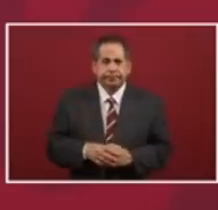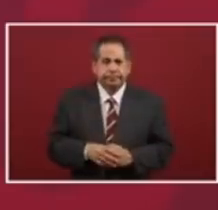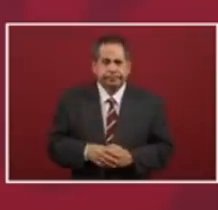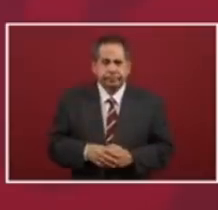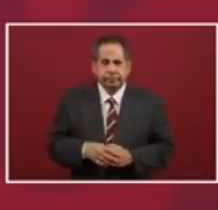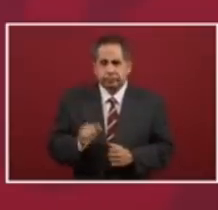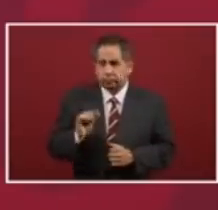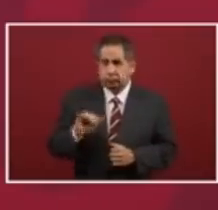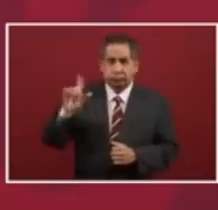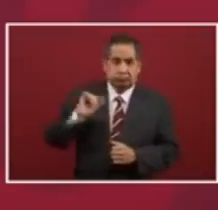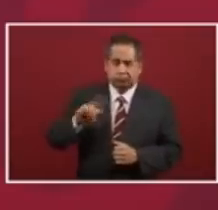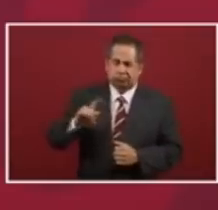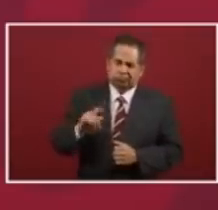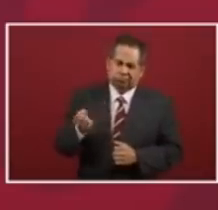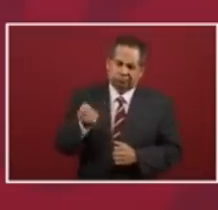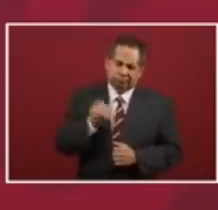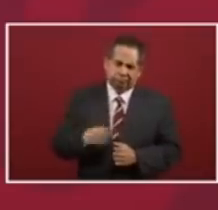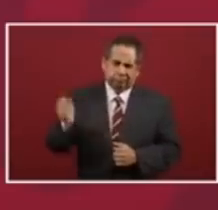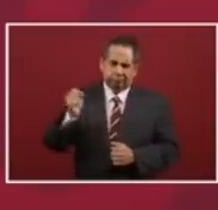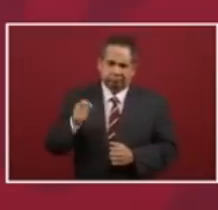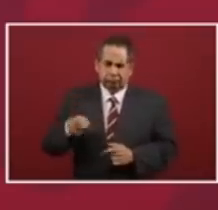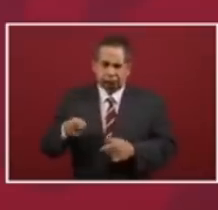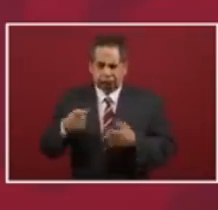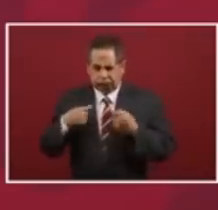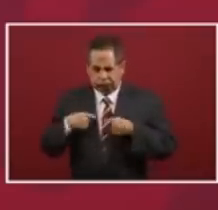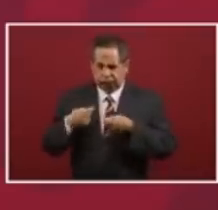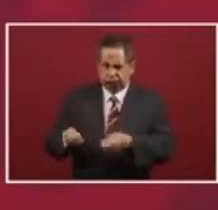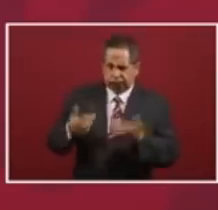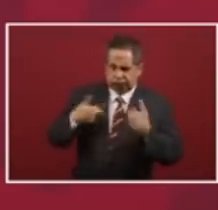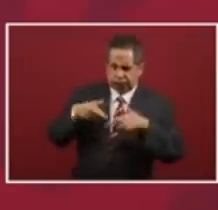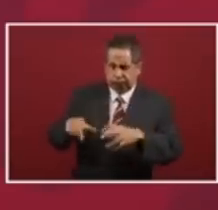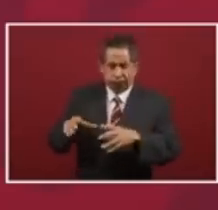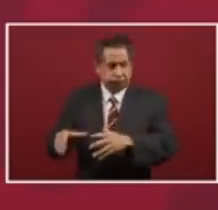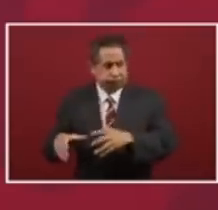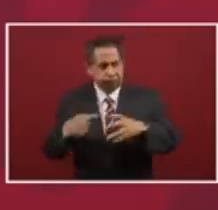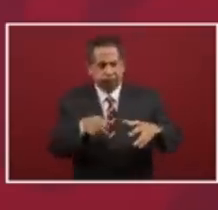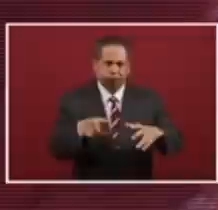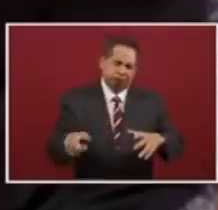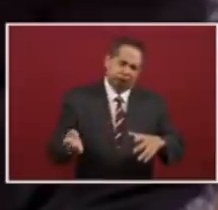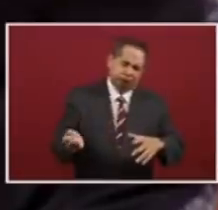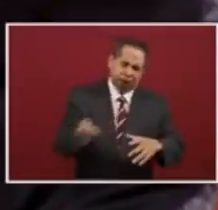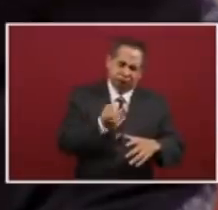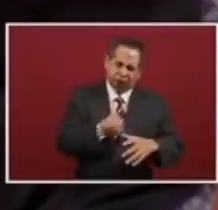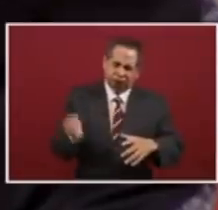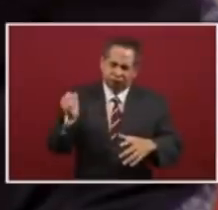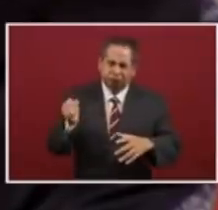profesional quienes nos están representando son